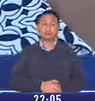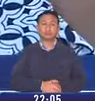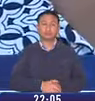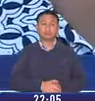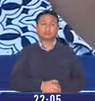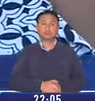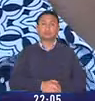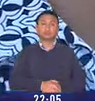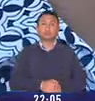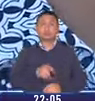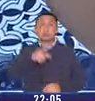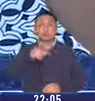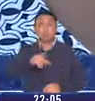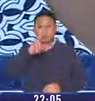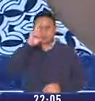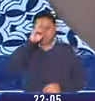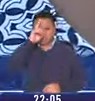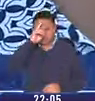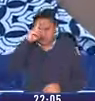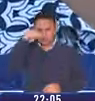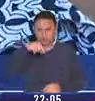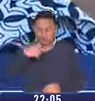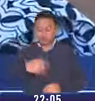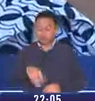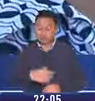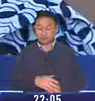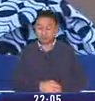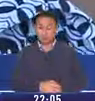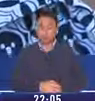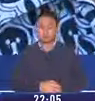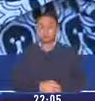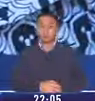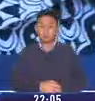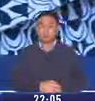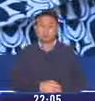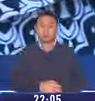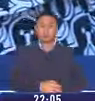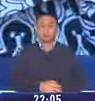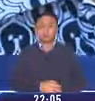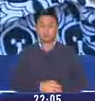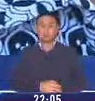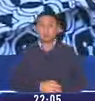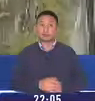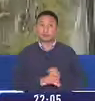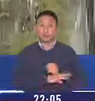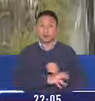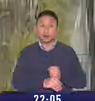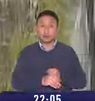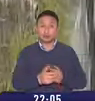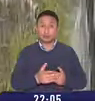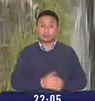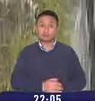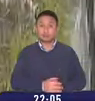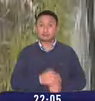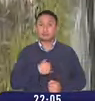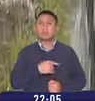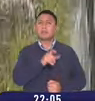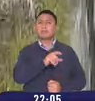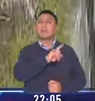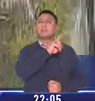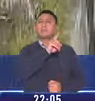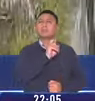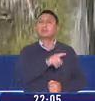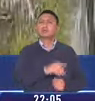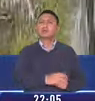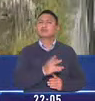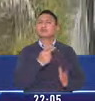son tan astutos, tan audaces, roban y nadie les ve. La pregunta de la gente es esa.